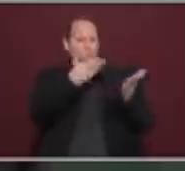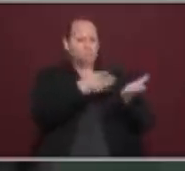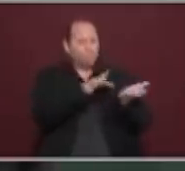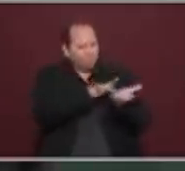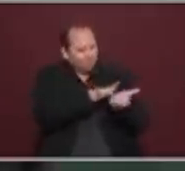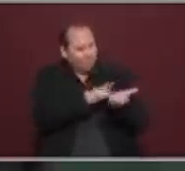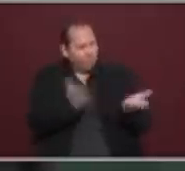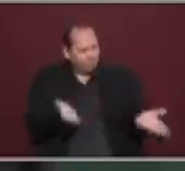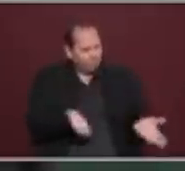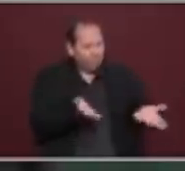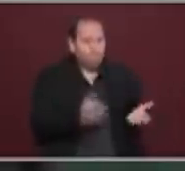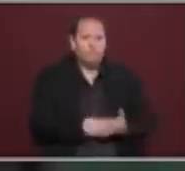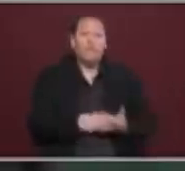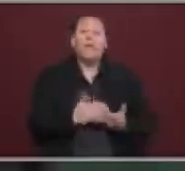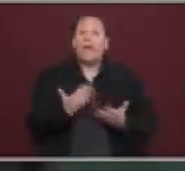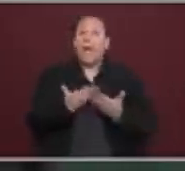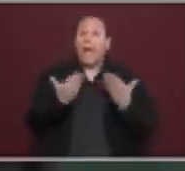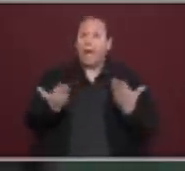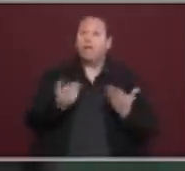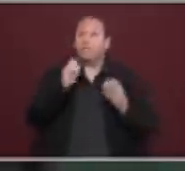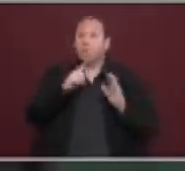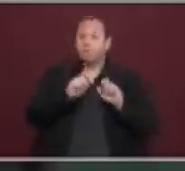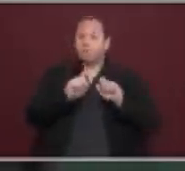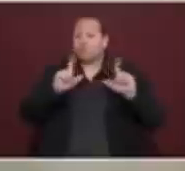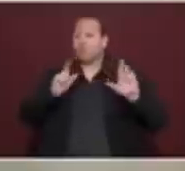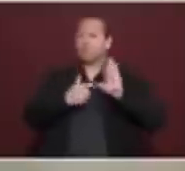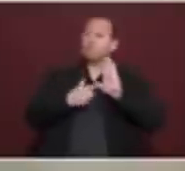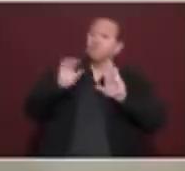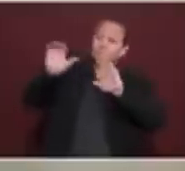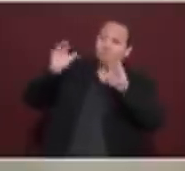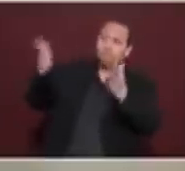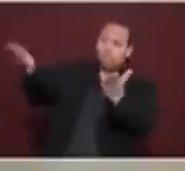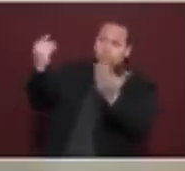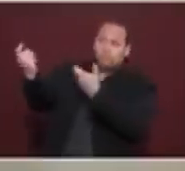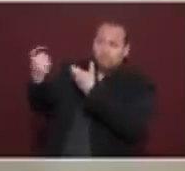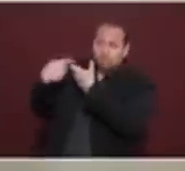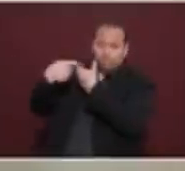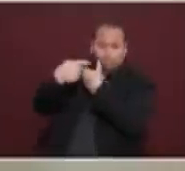y se está haciendo una convocatoria un reclutamiento